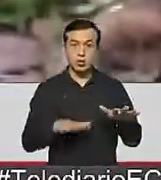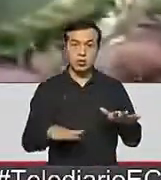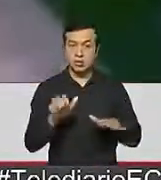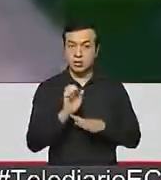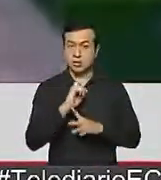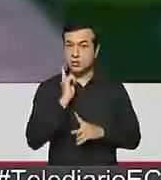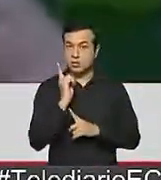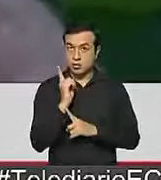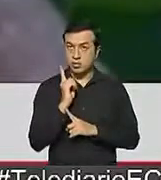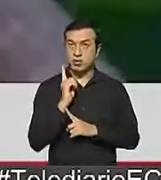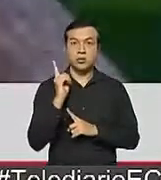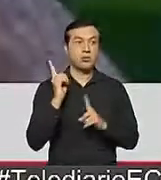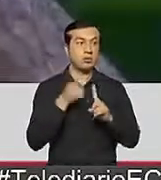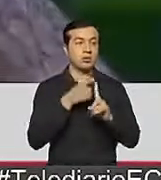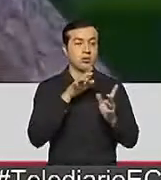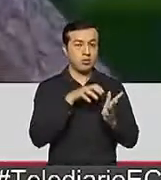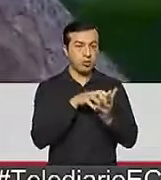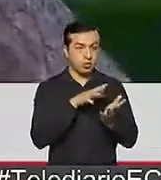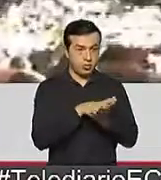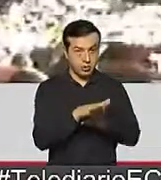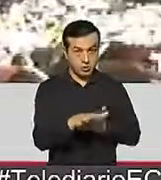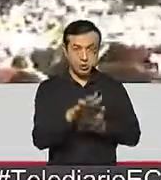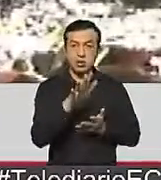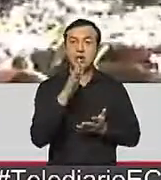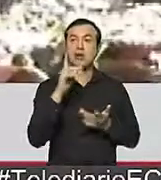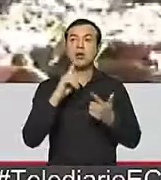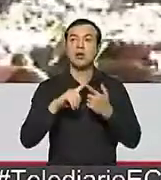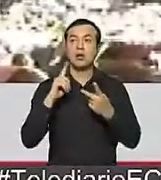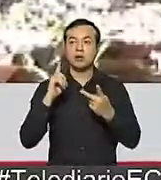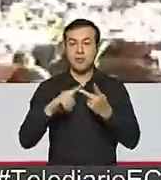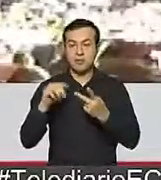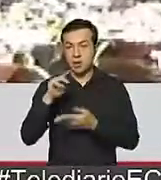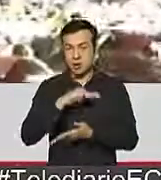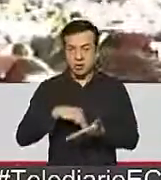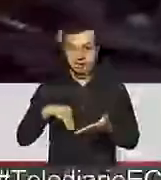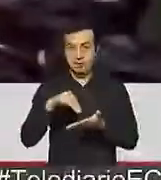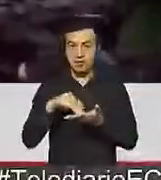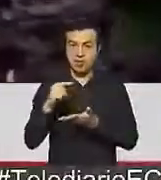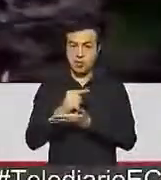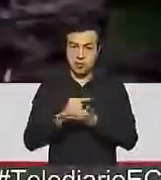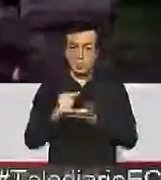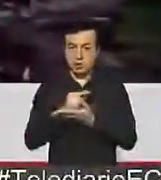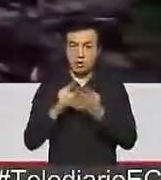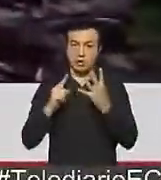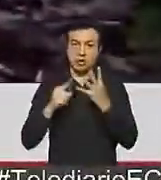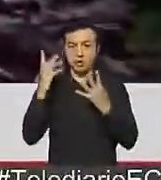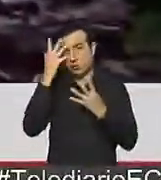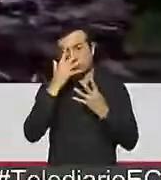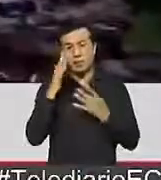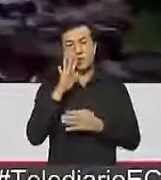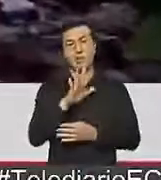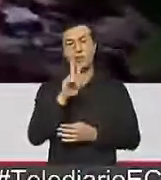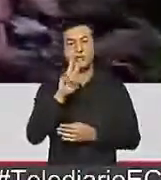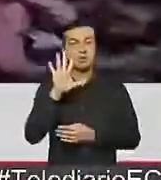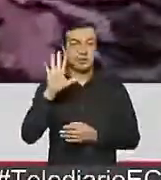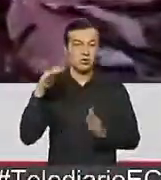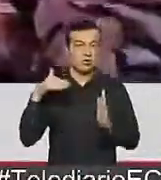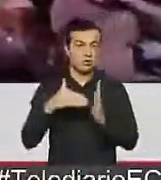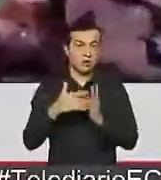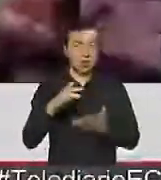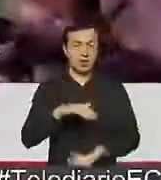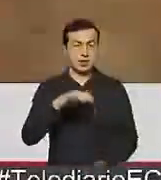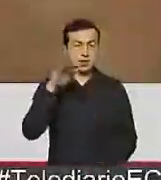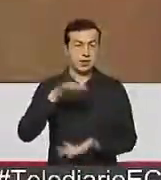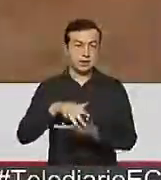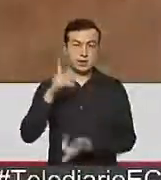nacional después de los ríos Manabí y Guayas. La provincia verde produce al año 525 mil quintales de cacao y